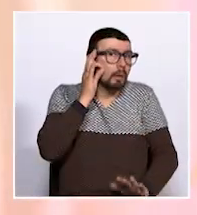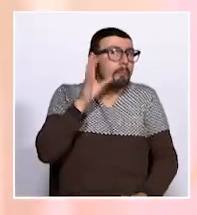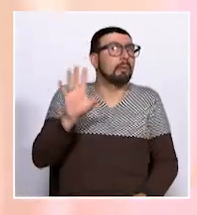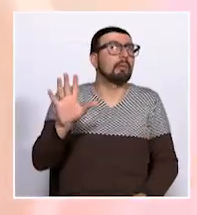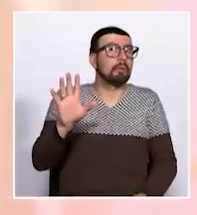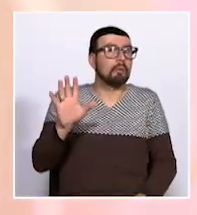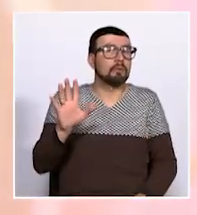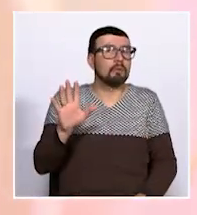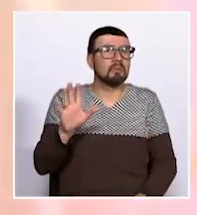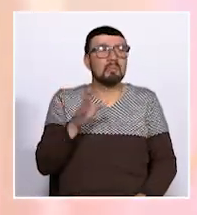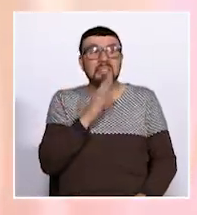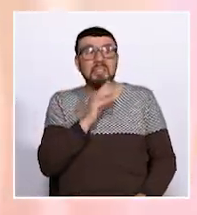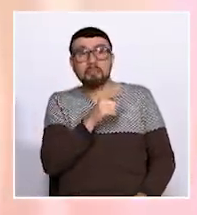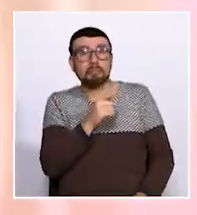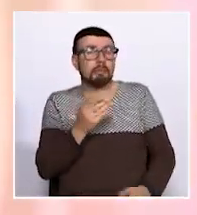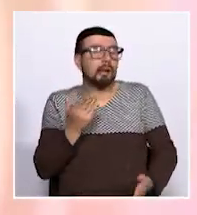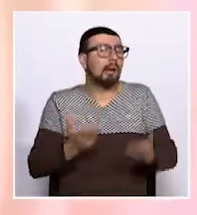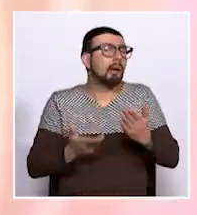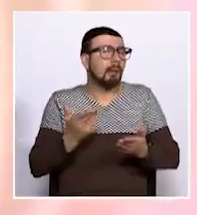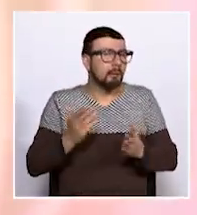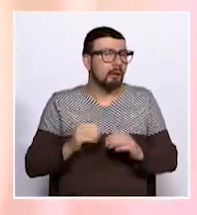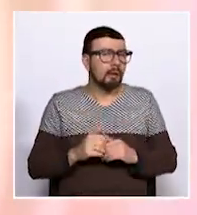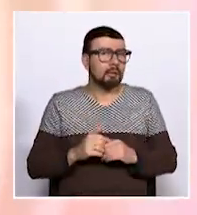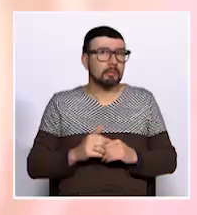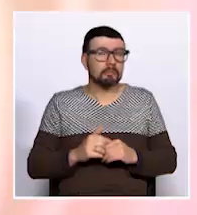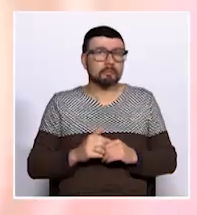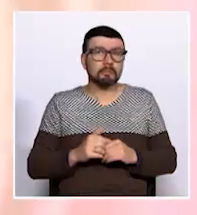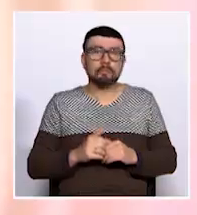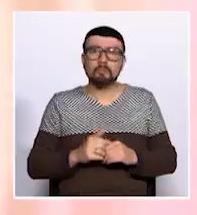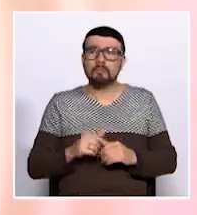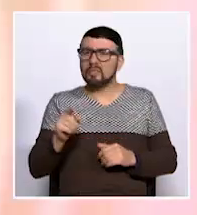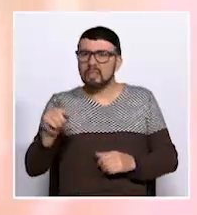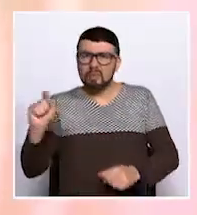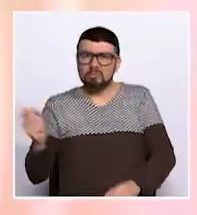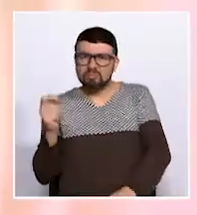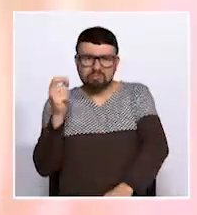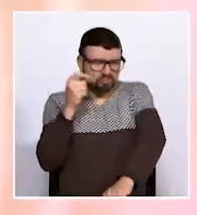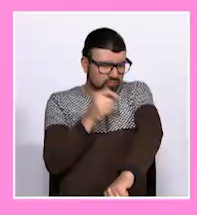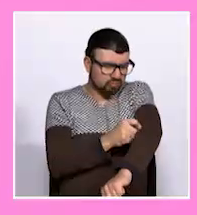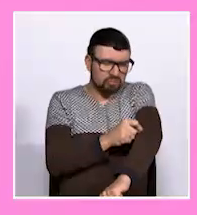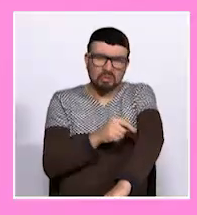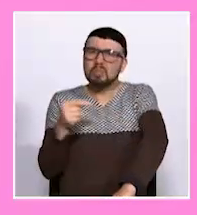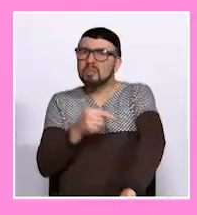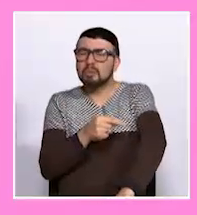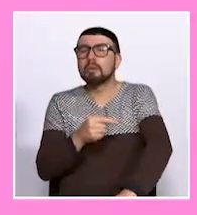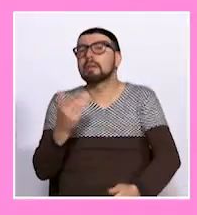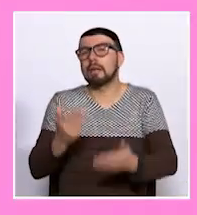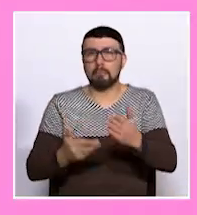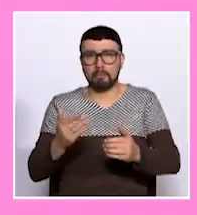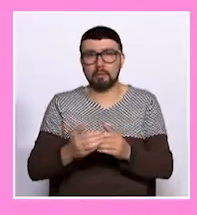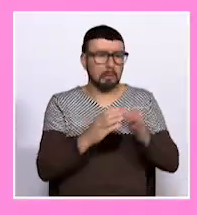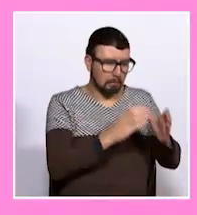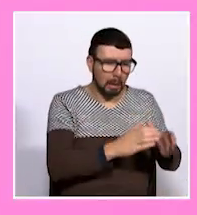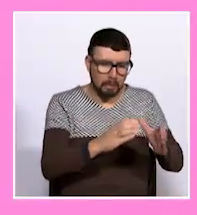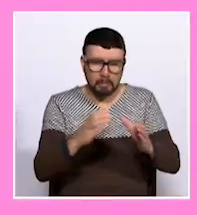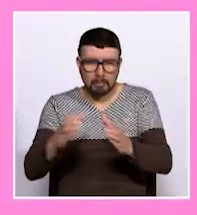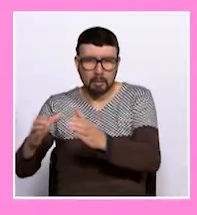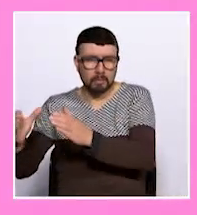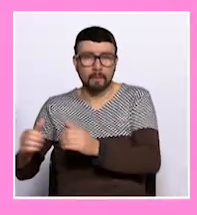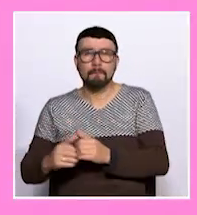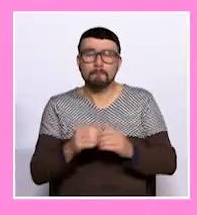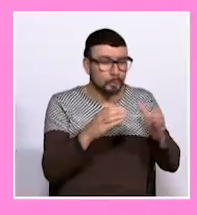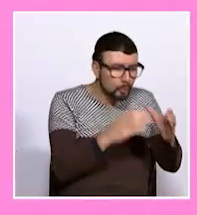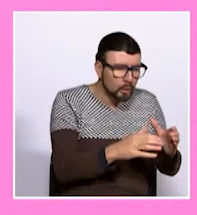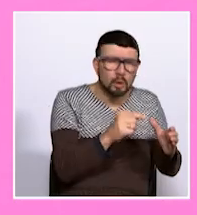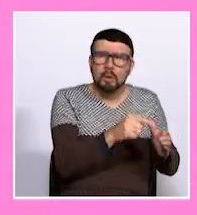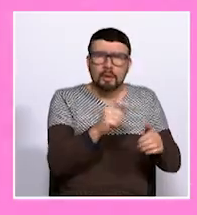depende, pero depende la especie de la abeja. Nosotros utilizamos una abejita que es muy, digamos que el